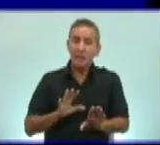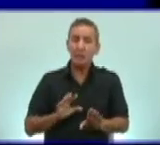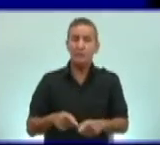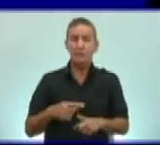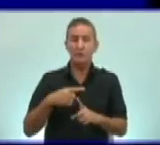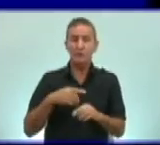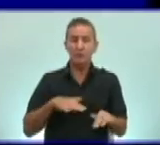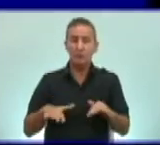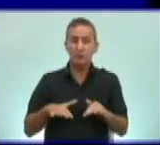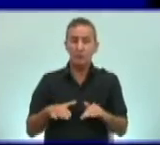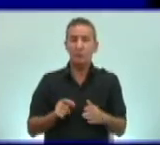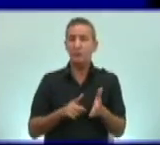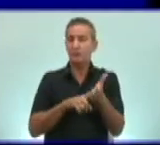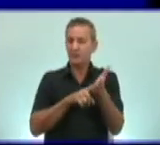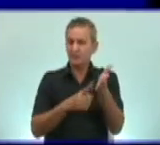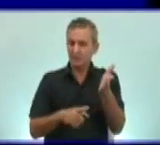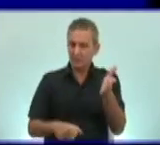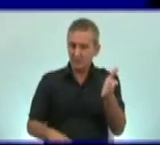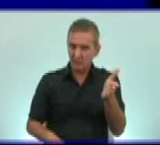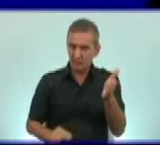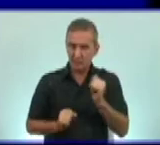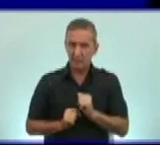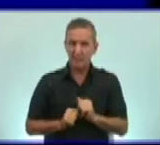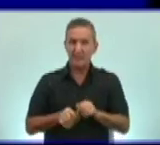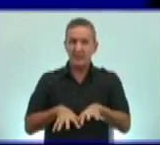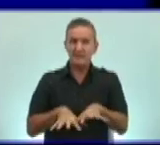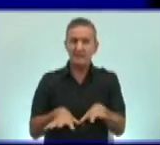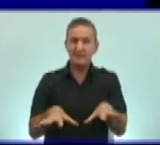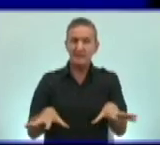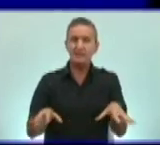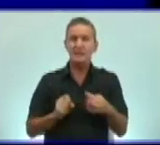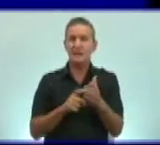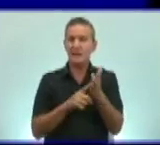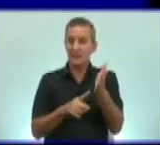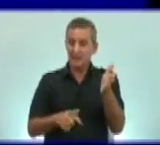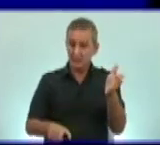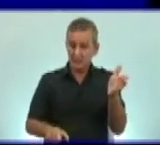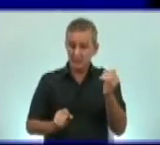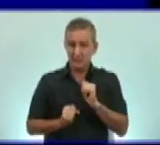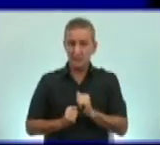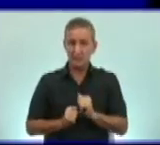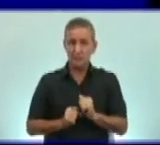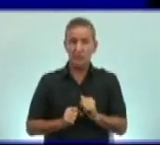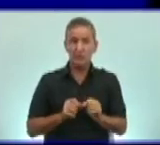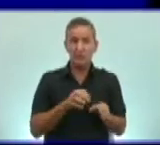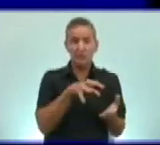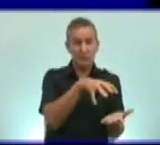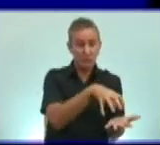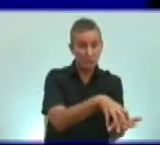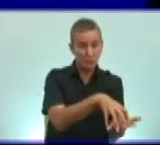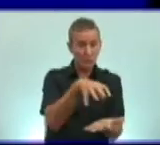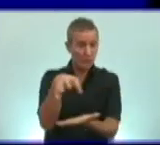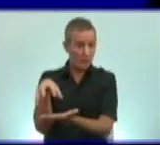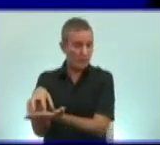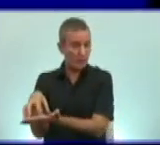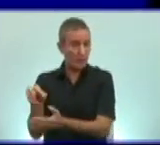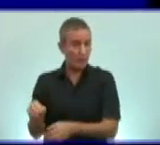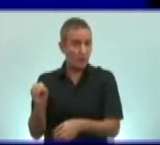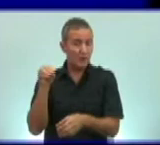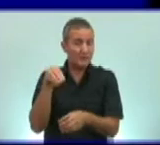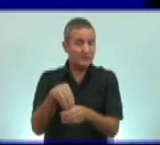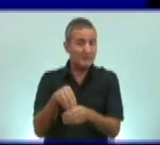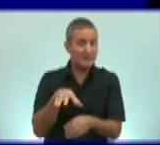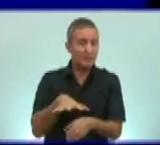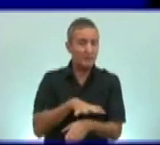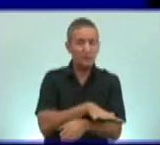poder conducir la corriente eléctrica, es decir, transmitir la corriente eléctrica de un lugar a otro dentro de ese medio.